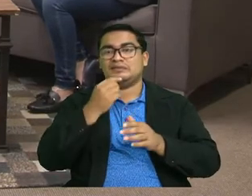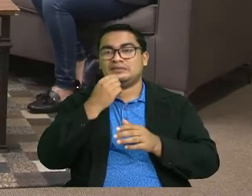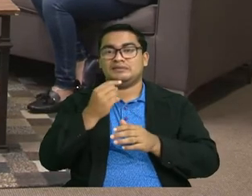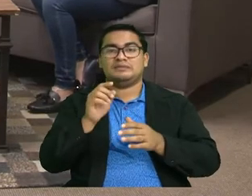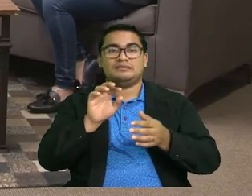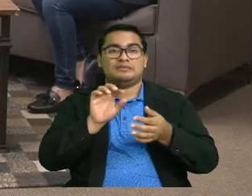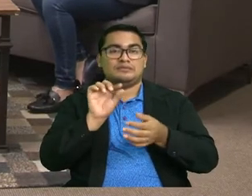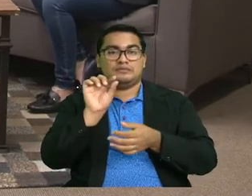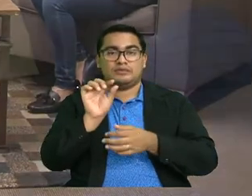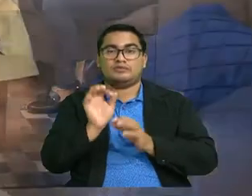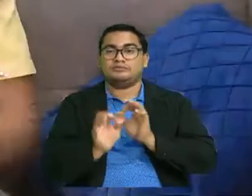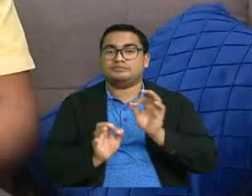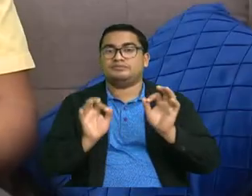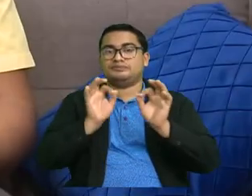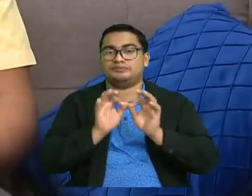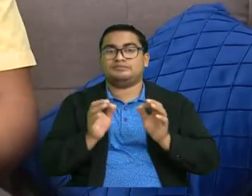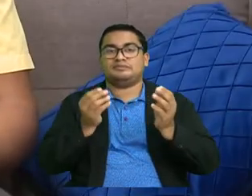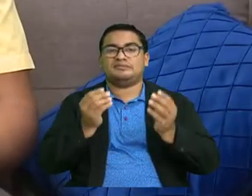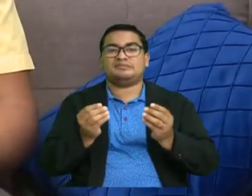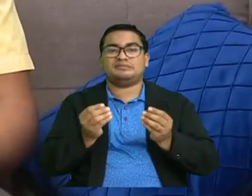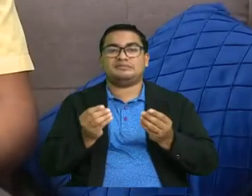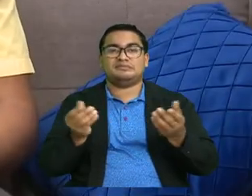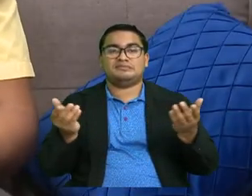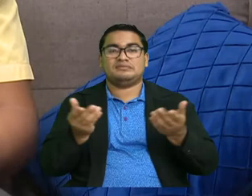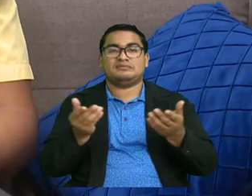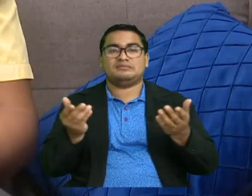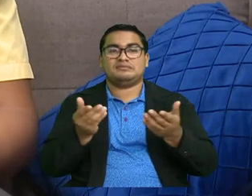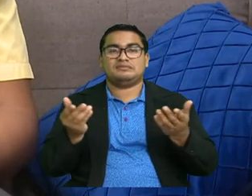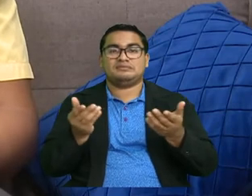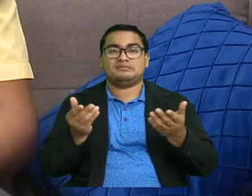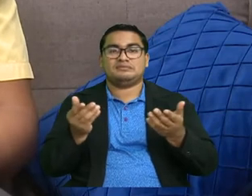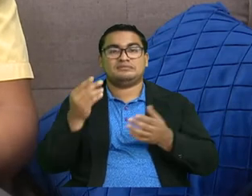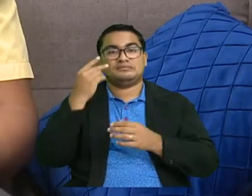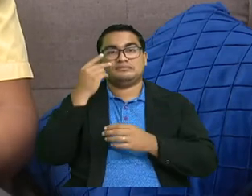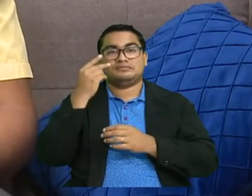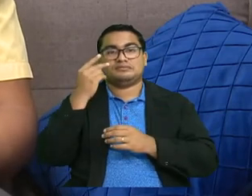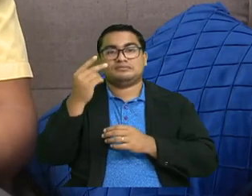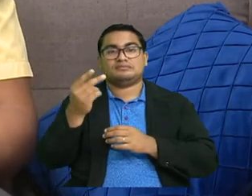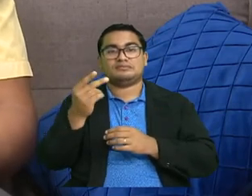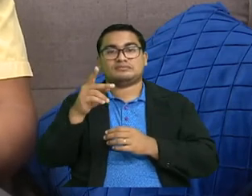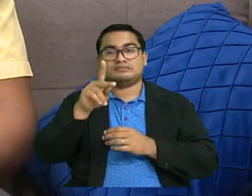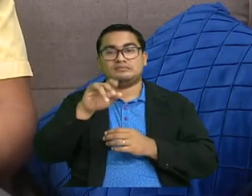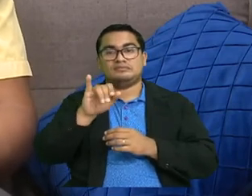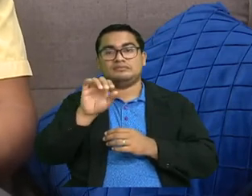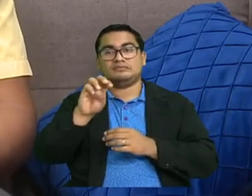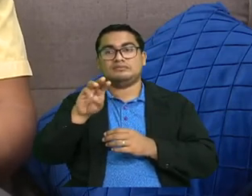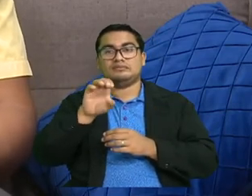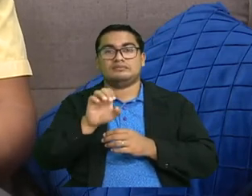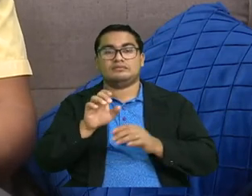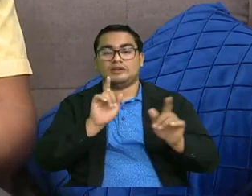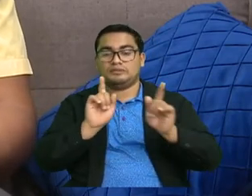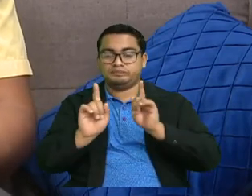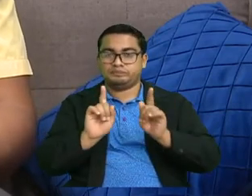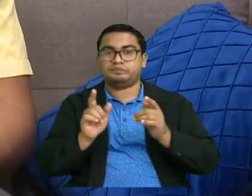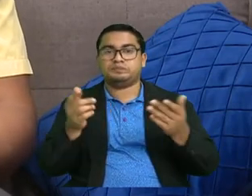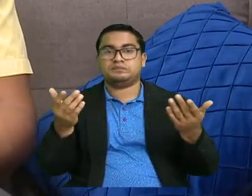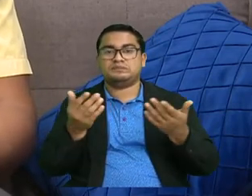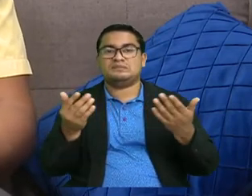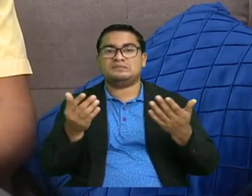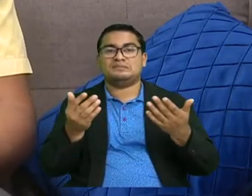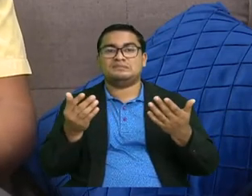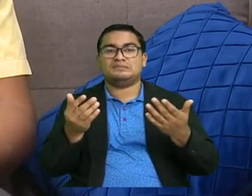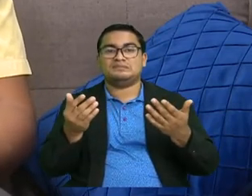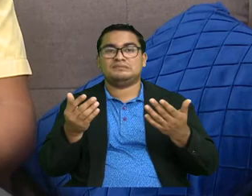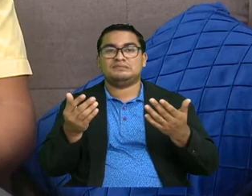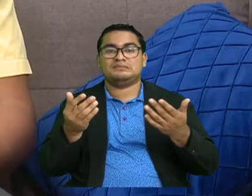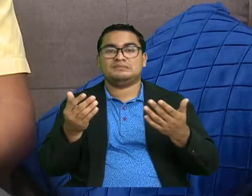poquito un aspecto que lo dejo ahí, porque de repente vemos que las pymes tienen que competir, decimos, entre sí